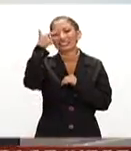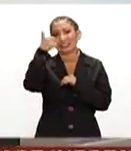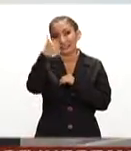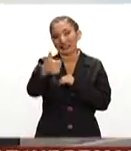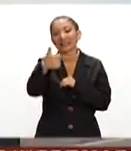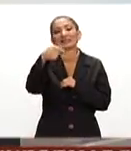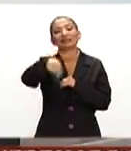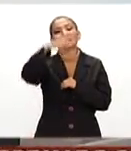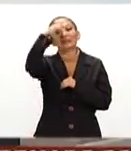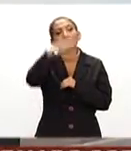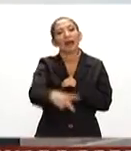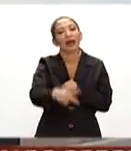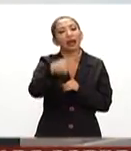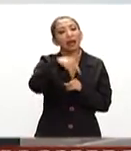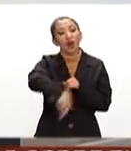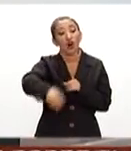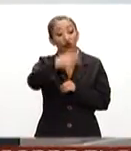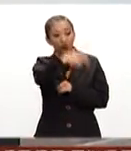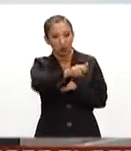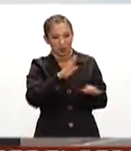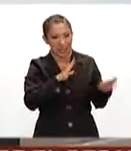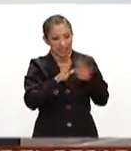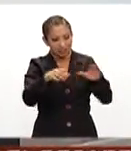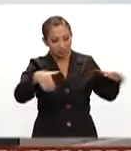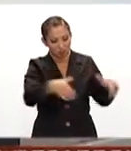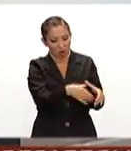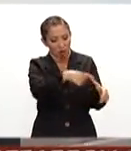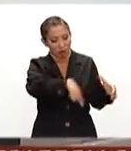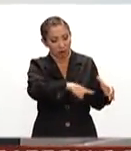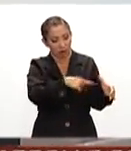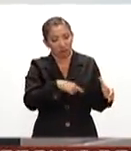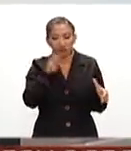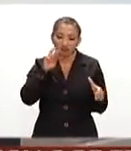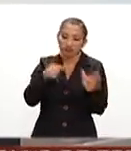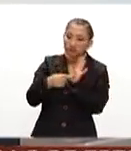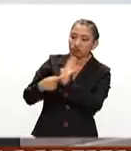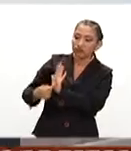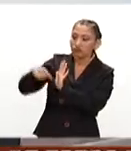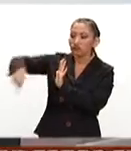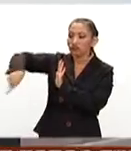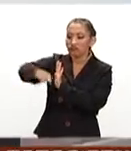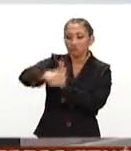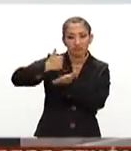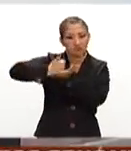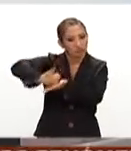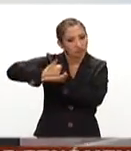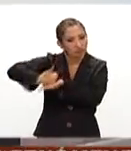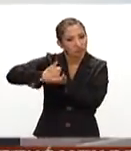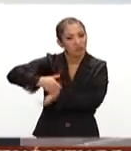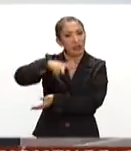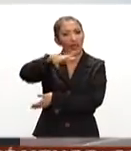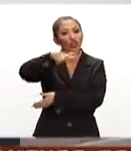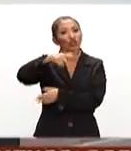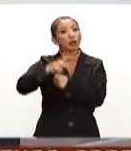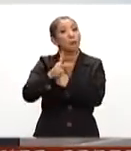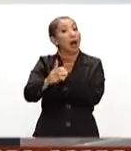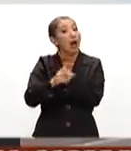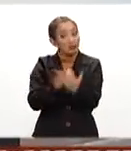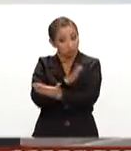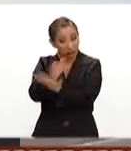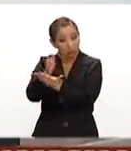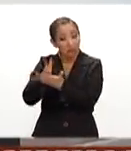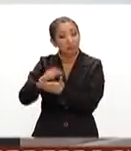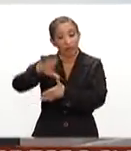1996, México y sus Fuerzas Armadas han proporcionado apoyo solidario a 18 países